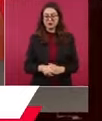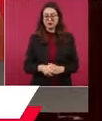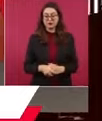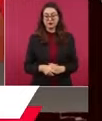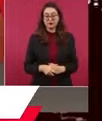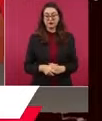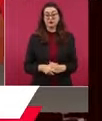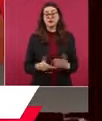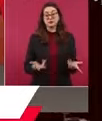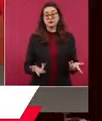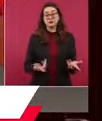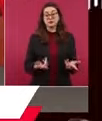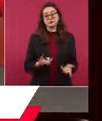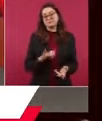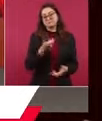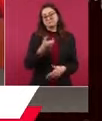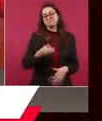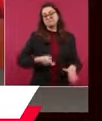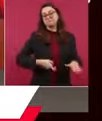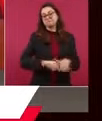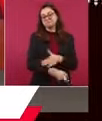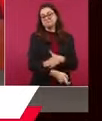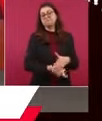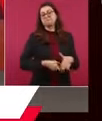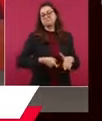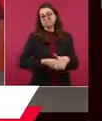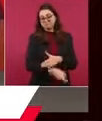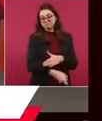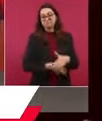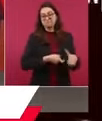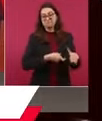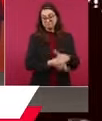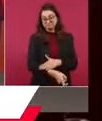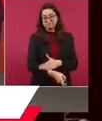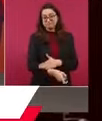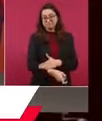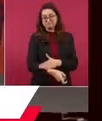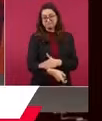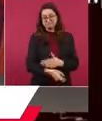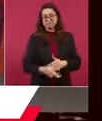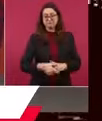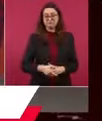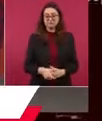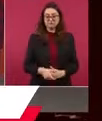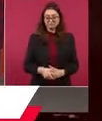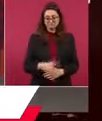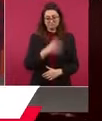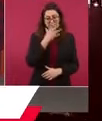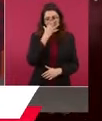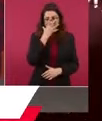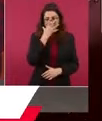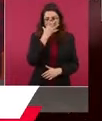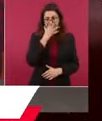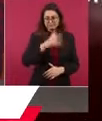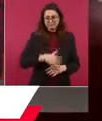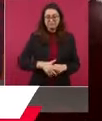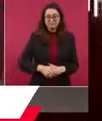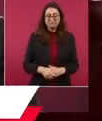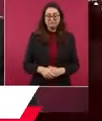la Fiscalía de Estados Unidos y el juicio de que existía un cártel que funcionaba desde el